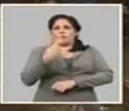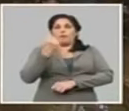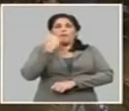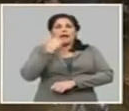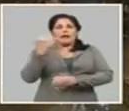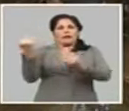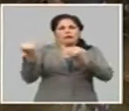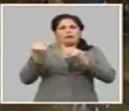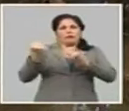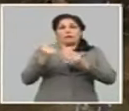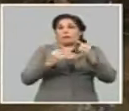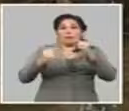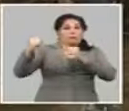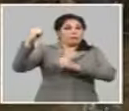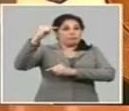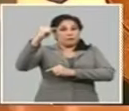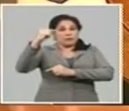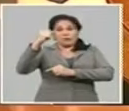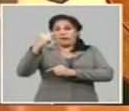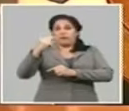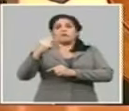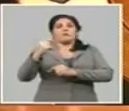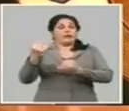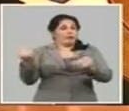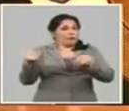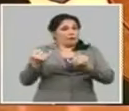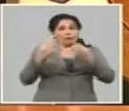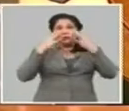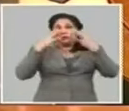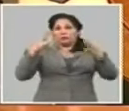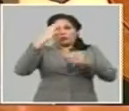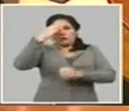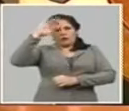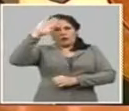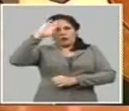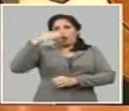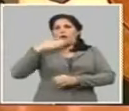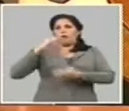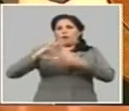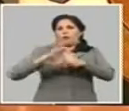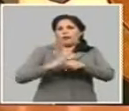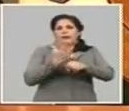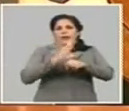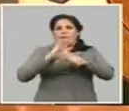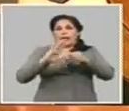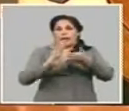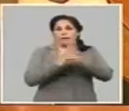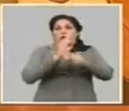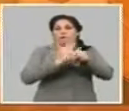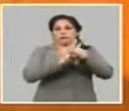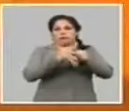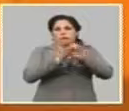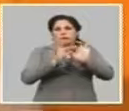de primera mano información responsable sobre como cuba enfrenta a la cob y 19